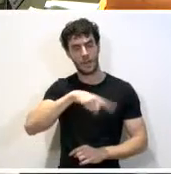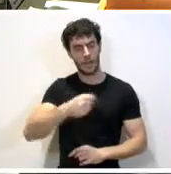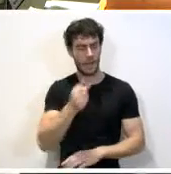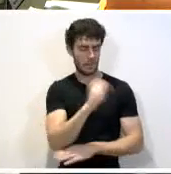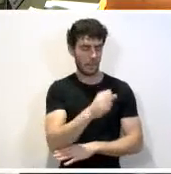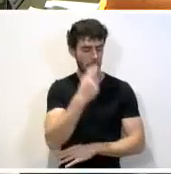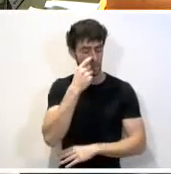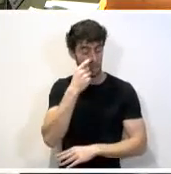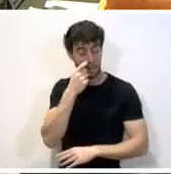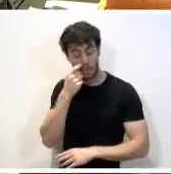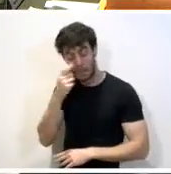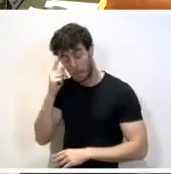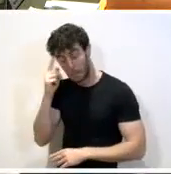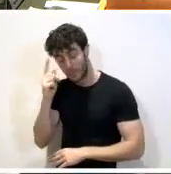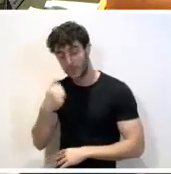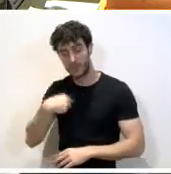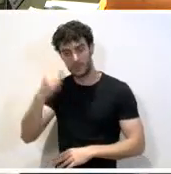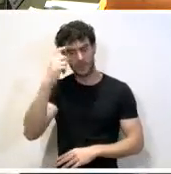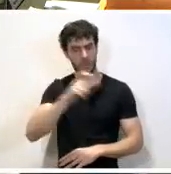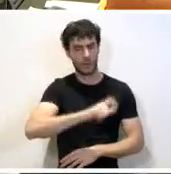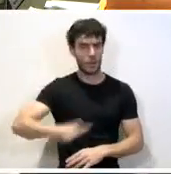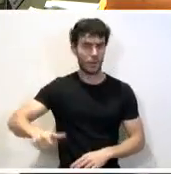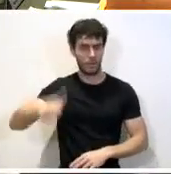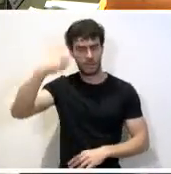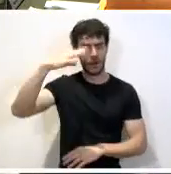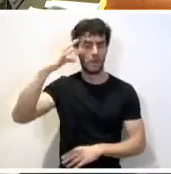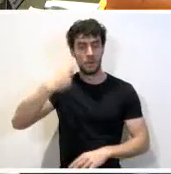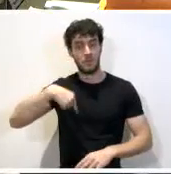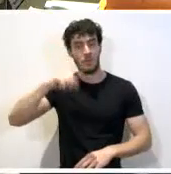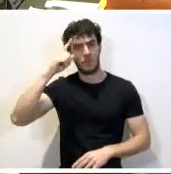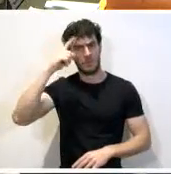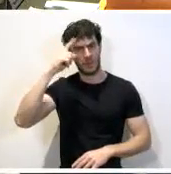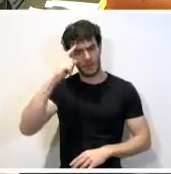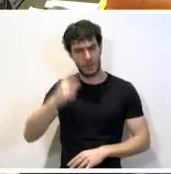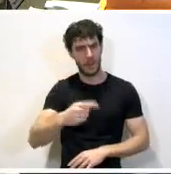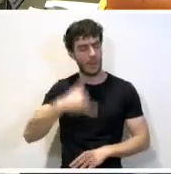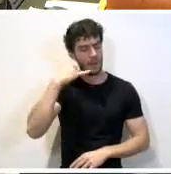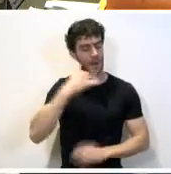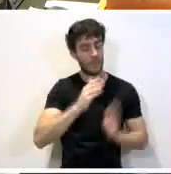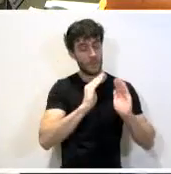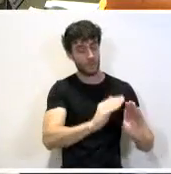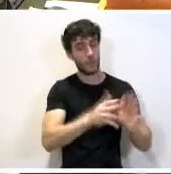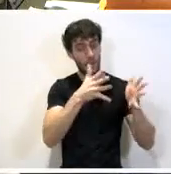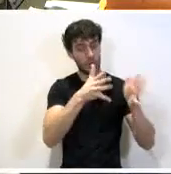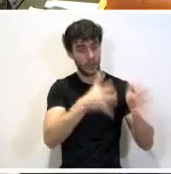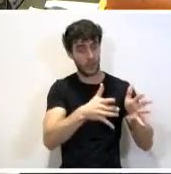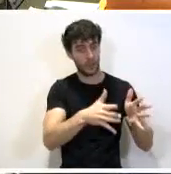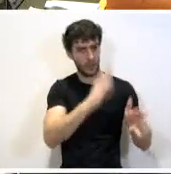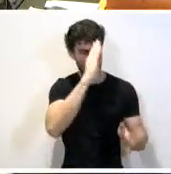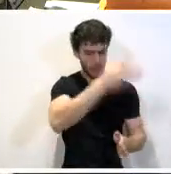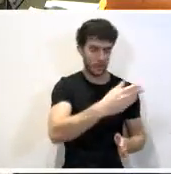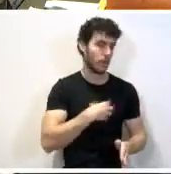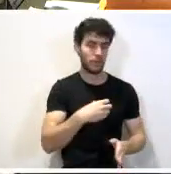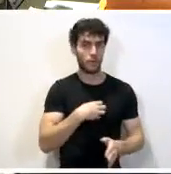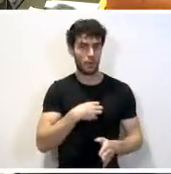sé. Creo que los ciudadanos y las ciudadanas no tenemos que saber directamente el teléfono del consejero y que tendrán que mirar cómo